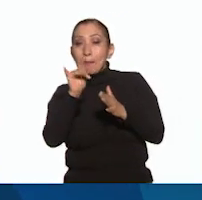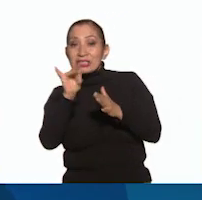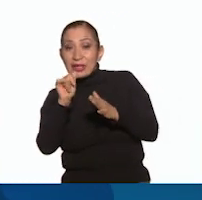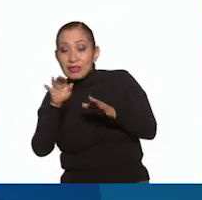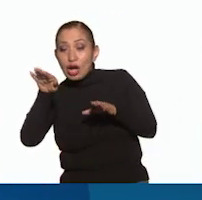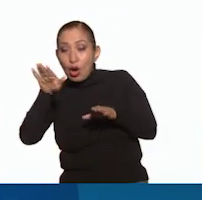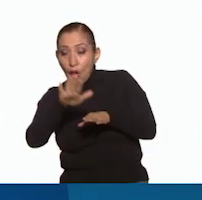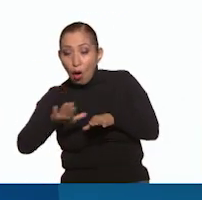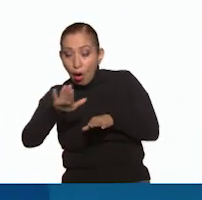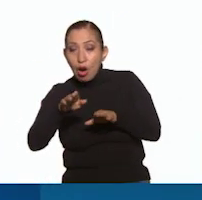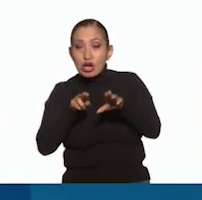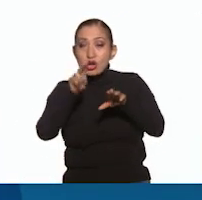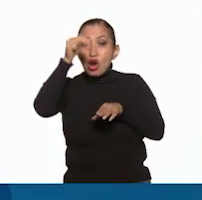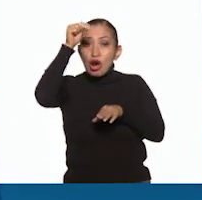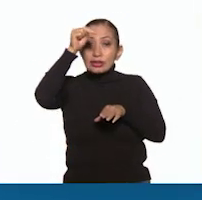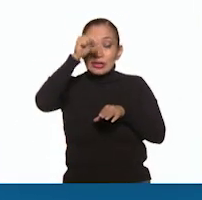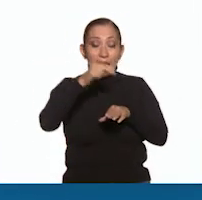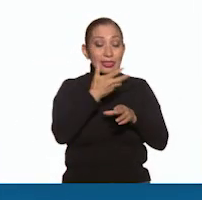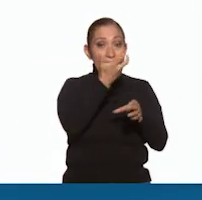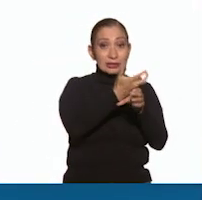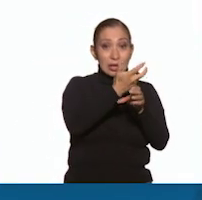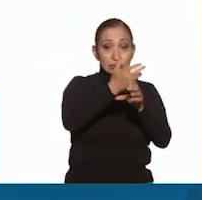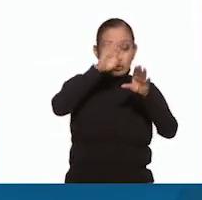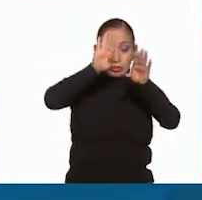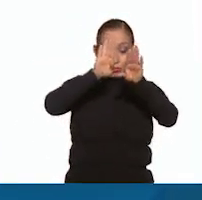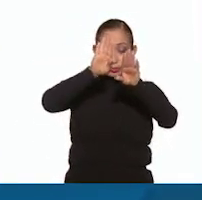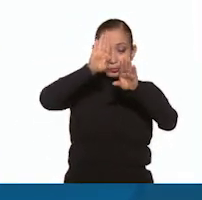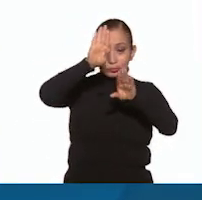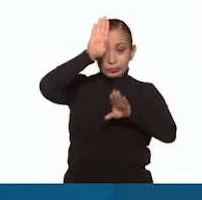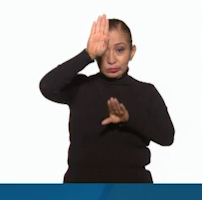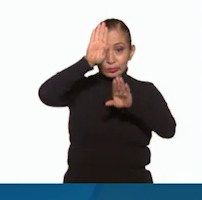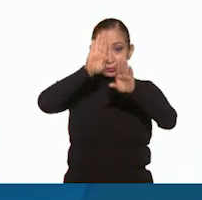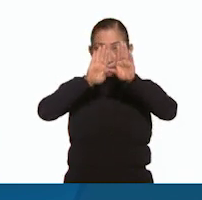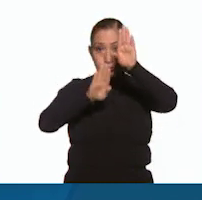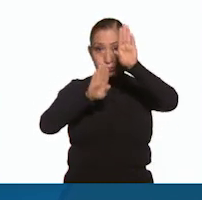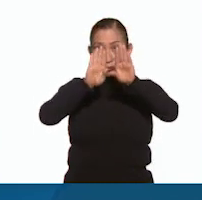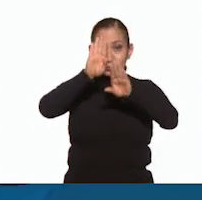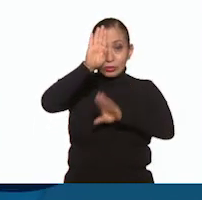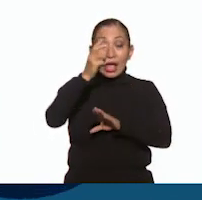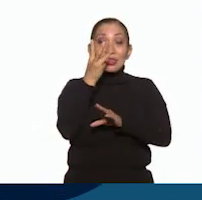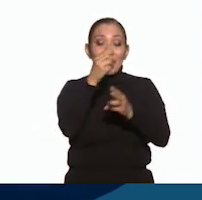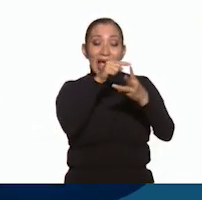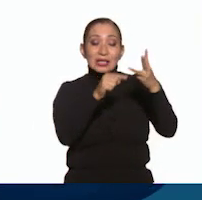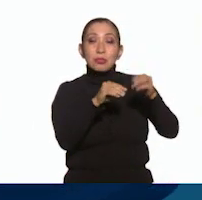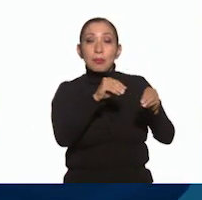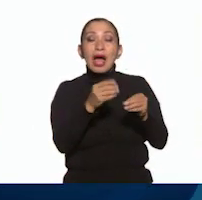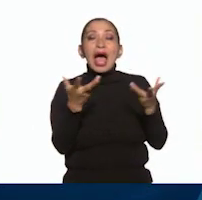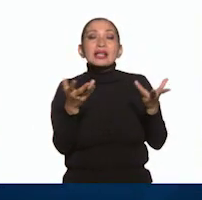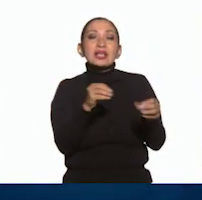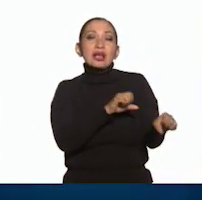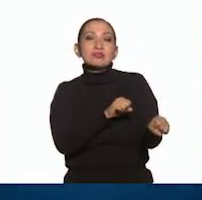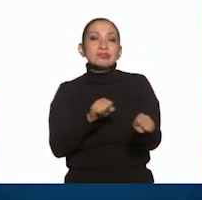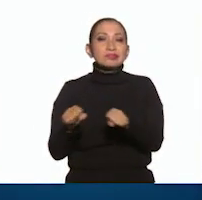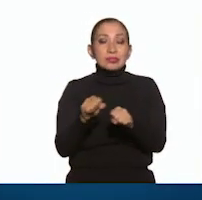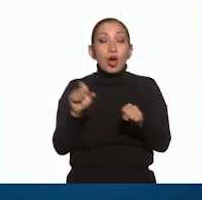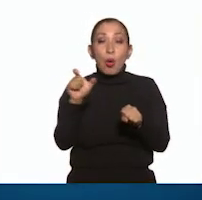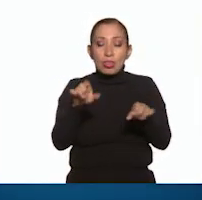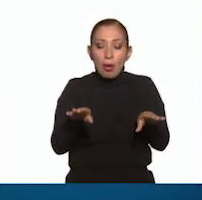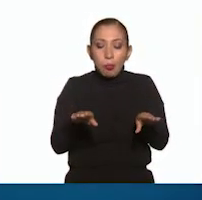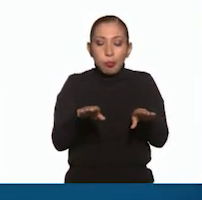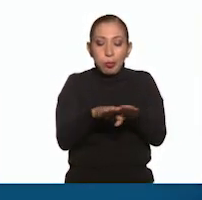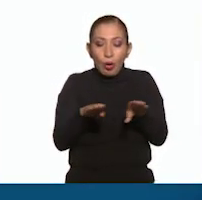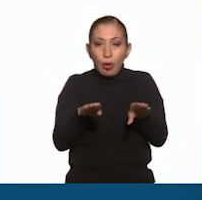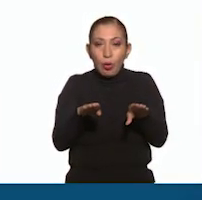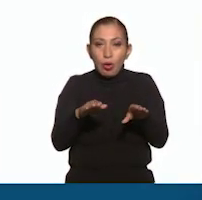del Pacífico va hacia el norte, mientras la placa norteamericana corre hacia el sur. Estos 3 movimientos generan sismos. En el momento que chocan, en el